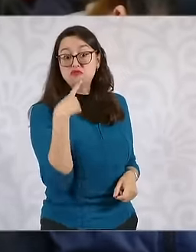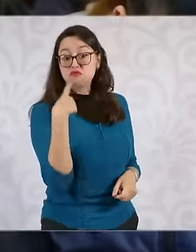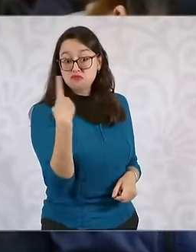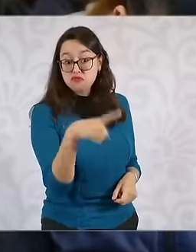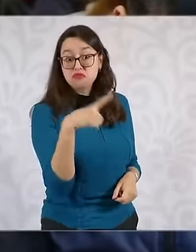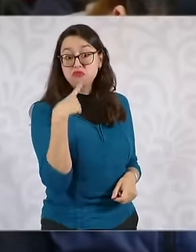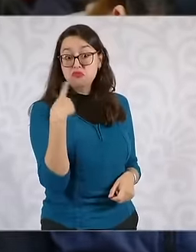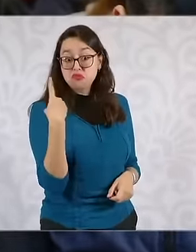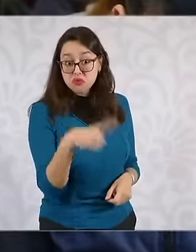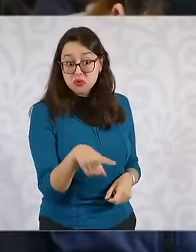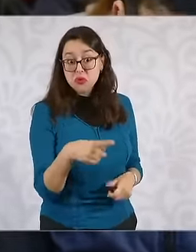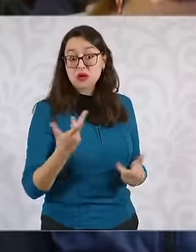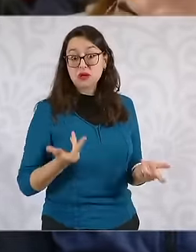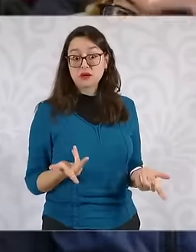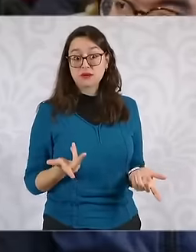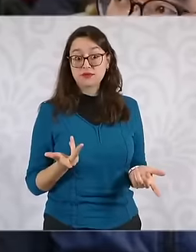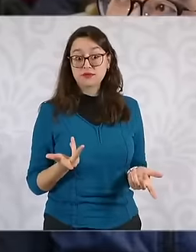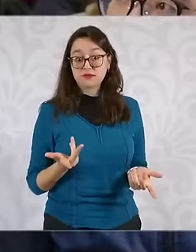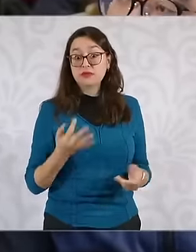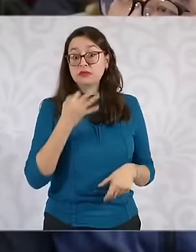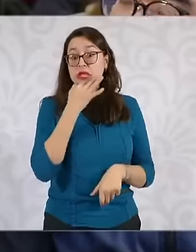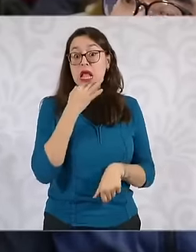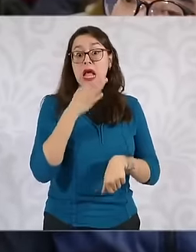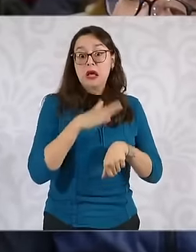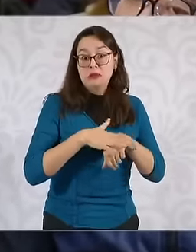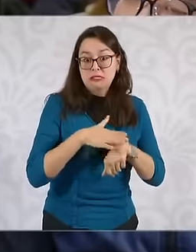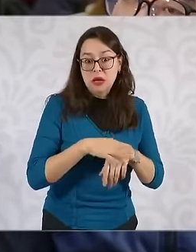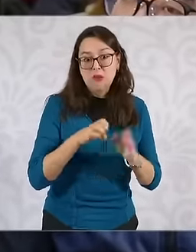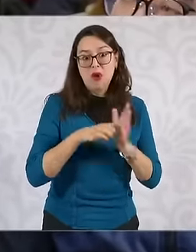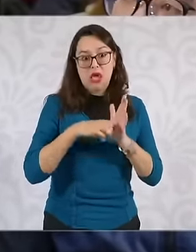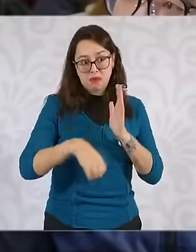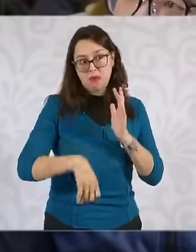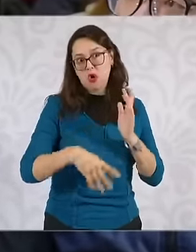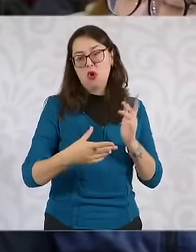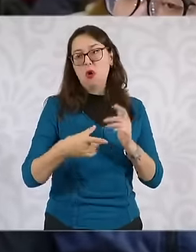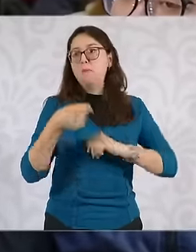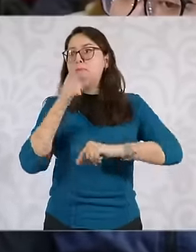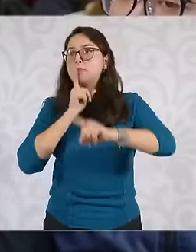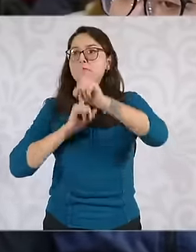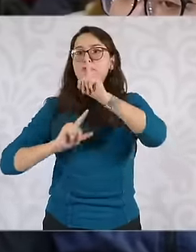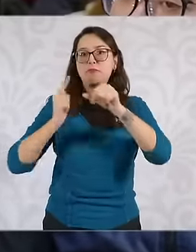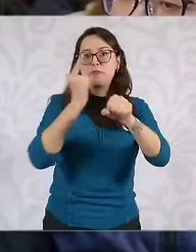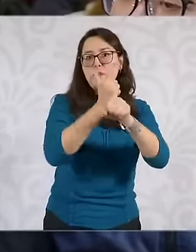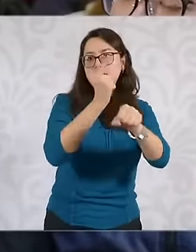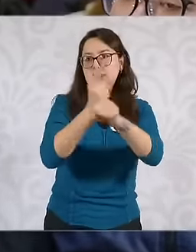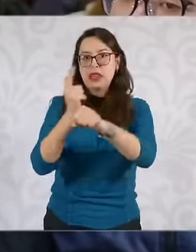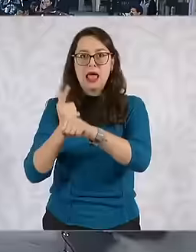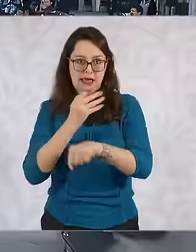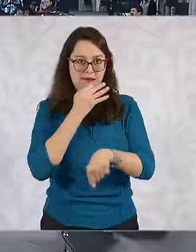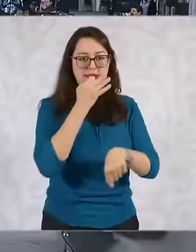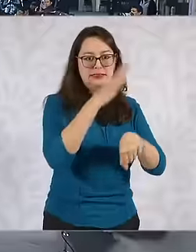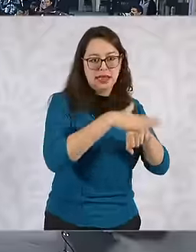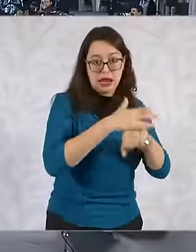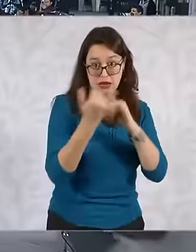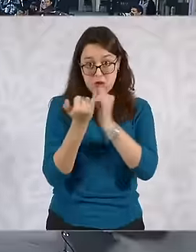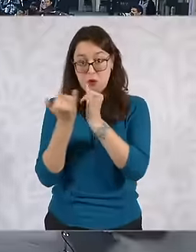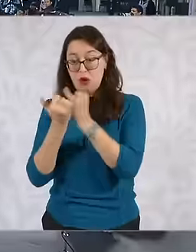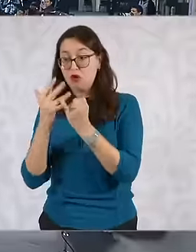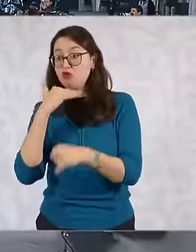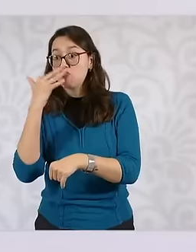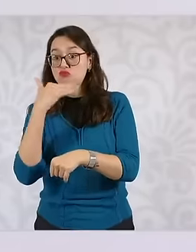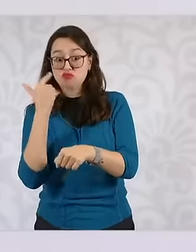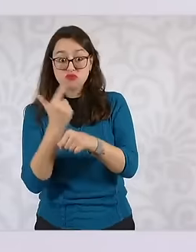digan, así como se les pidió que les avisaran de las mentiras que encuentran en redes o en medios? Es